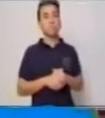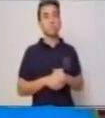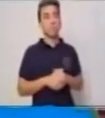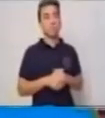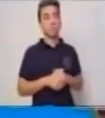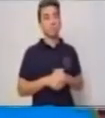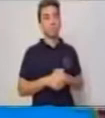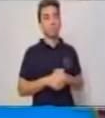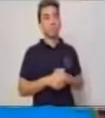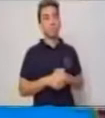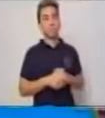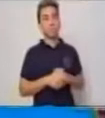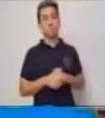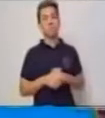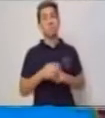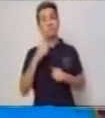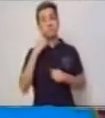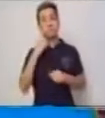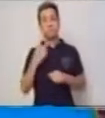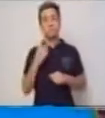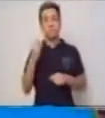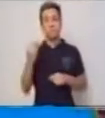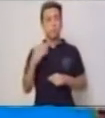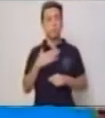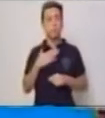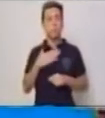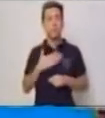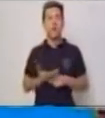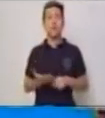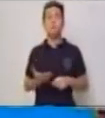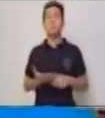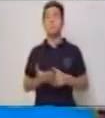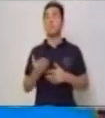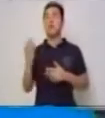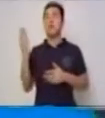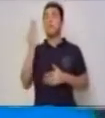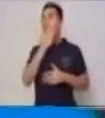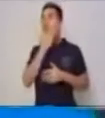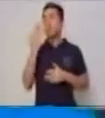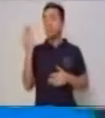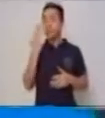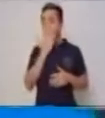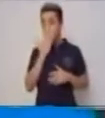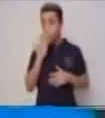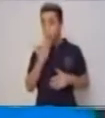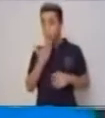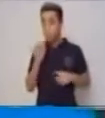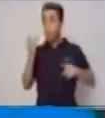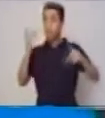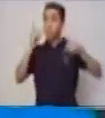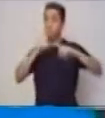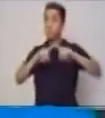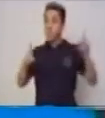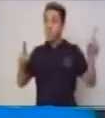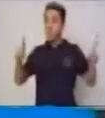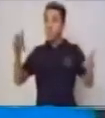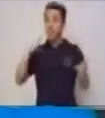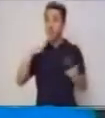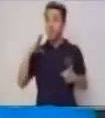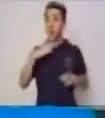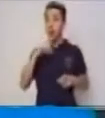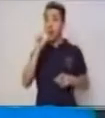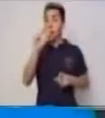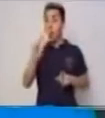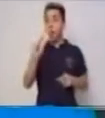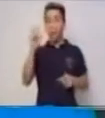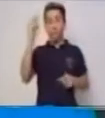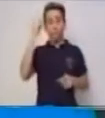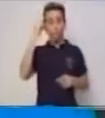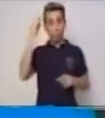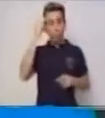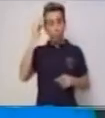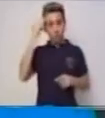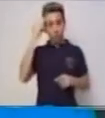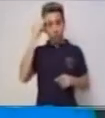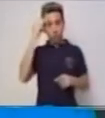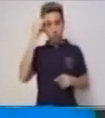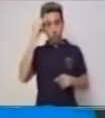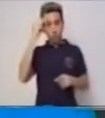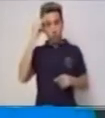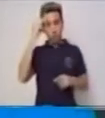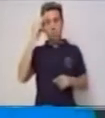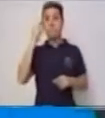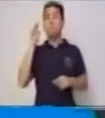esto nos pasa mucho, ¿verdad? Estudio, pero tengo poca memoria. Esta es